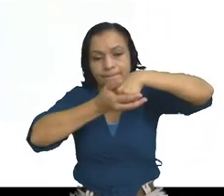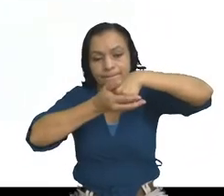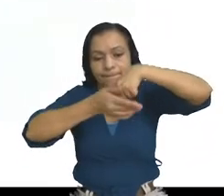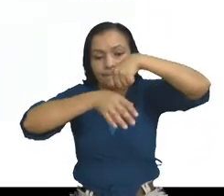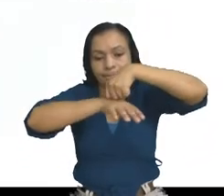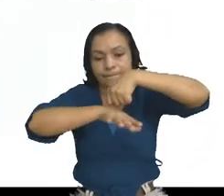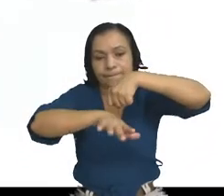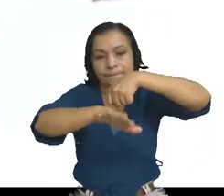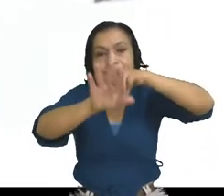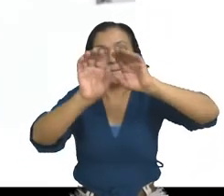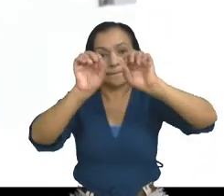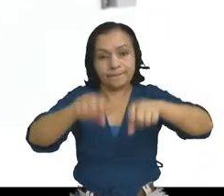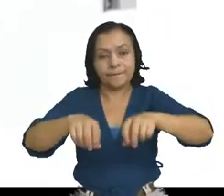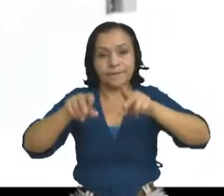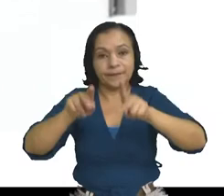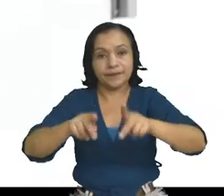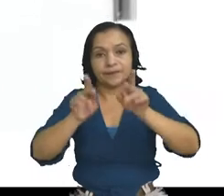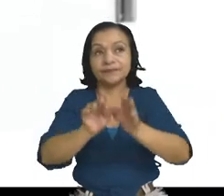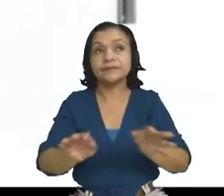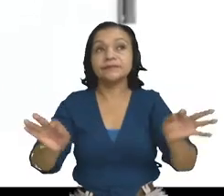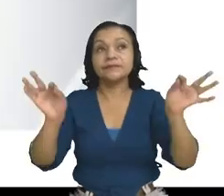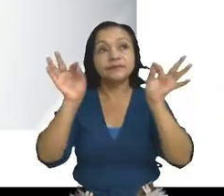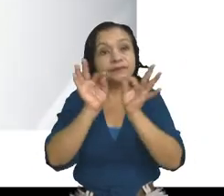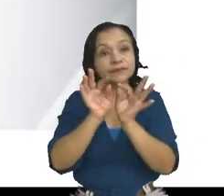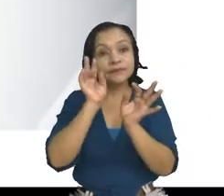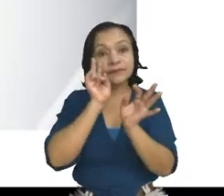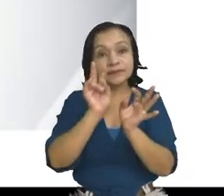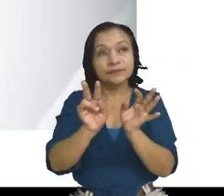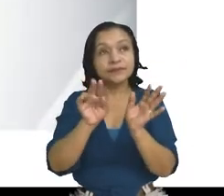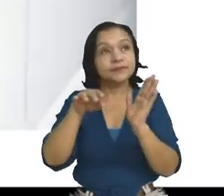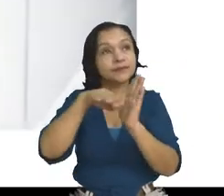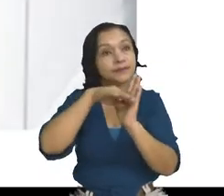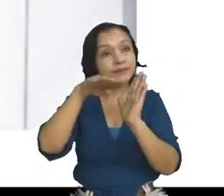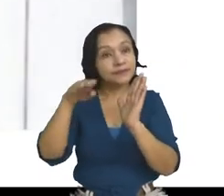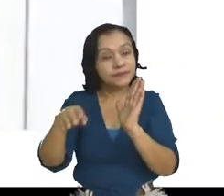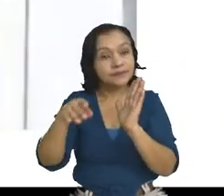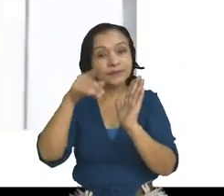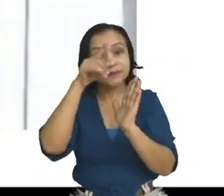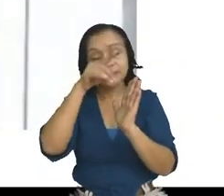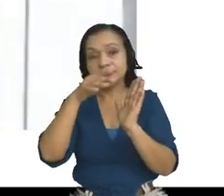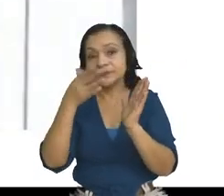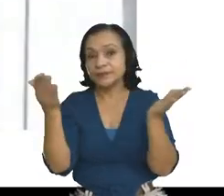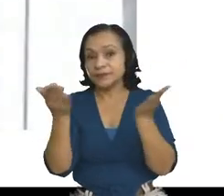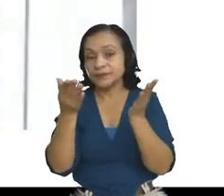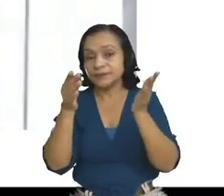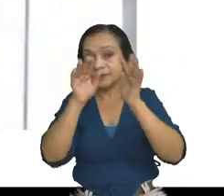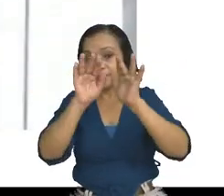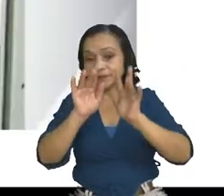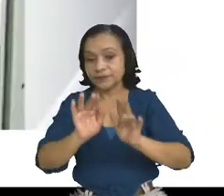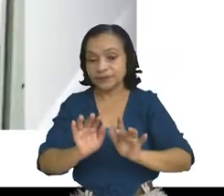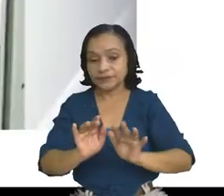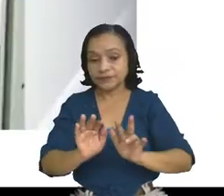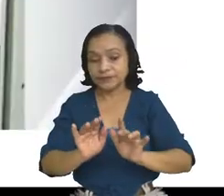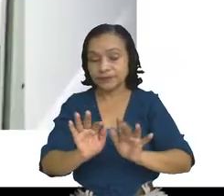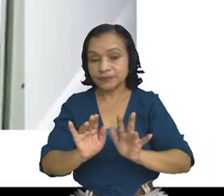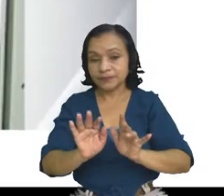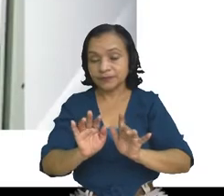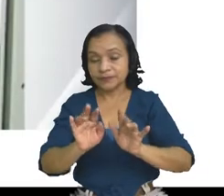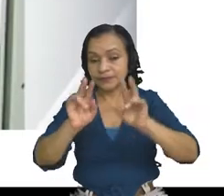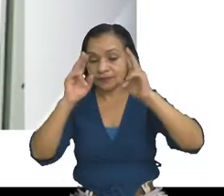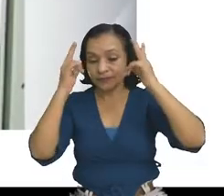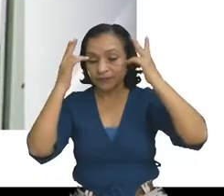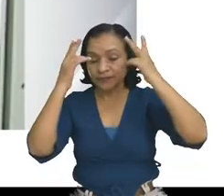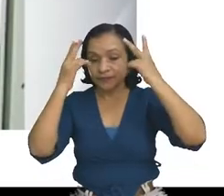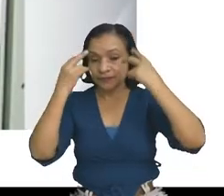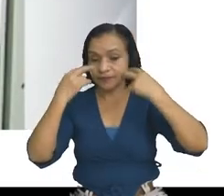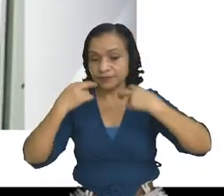funcionabilidad de las personas. Entonces eso es muy importante, ver aquí estas camas verticalizadoras computarizadas que ayudan a los procesos de diagnóstico y de